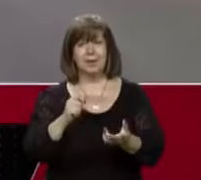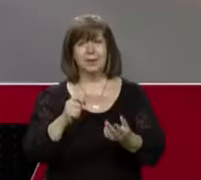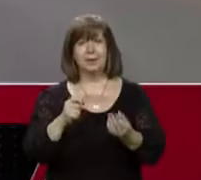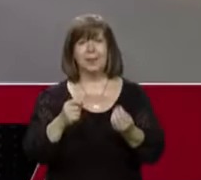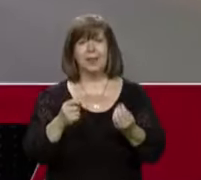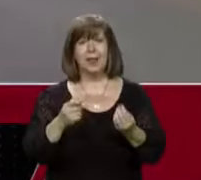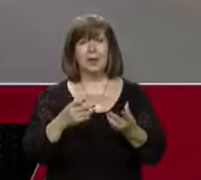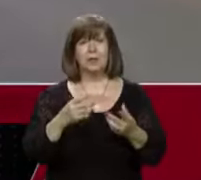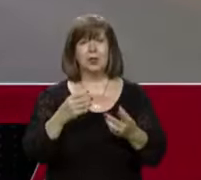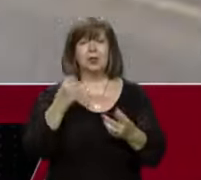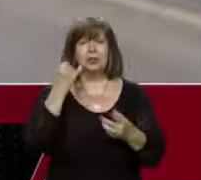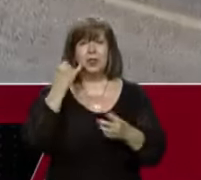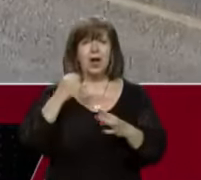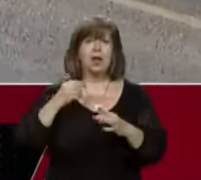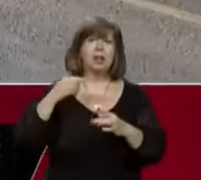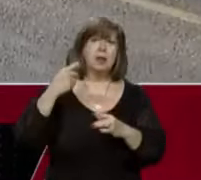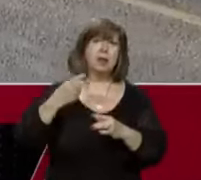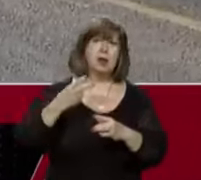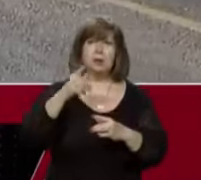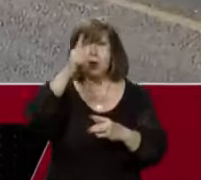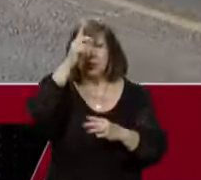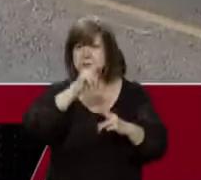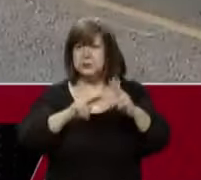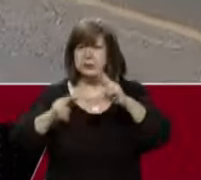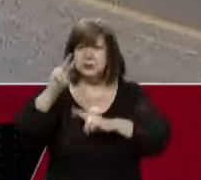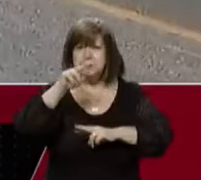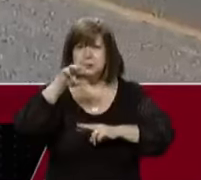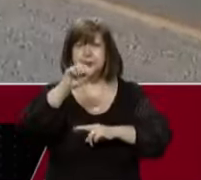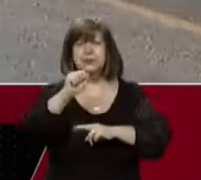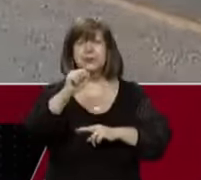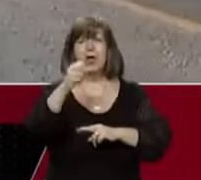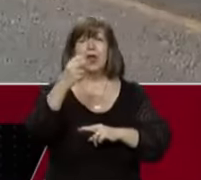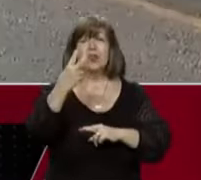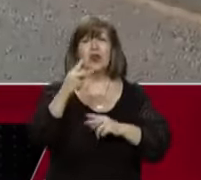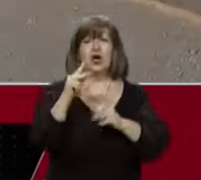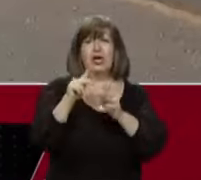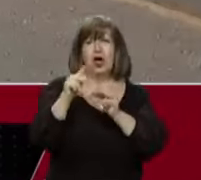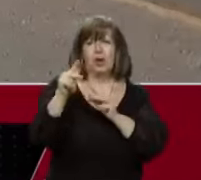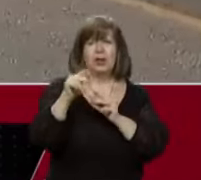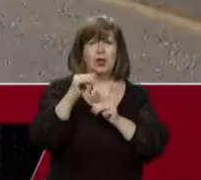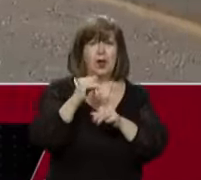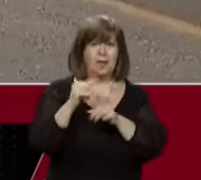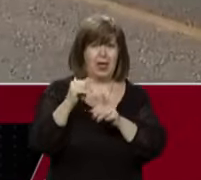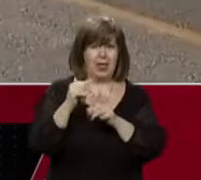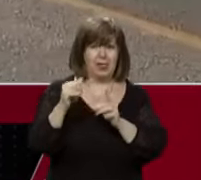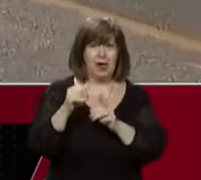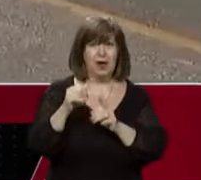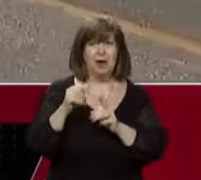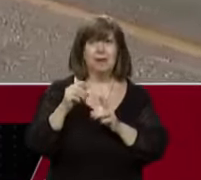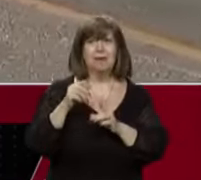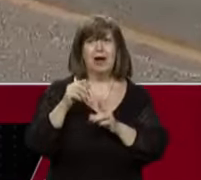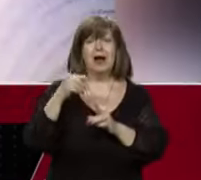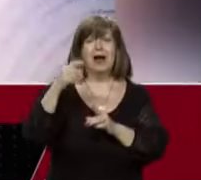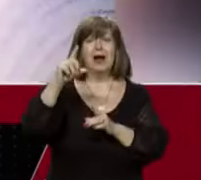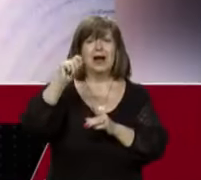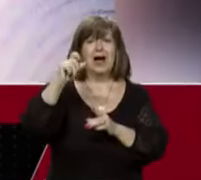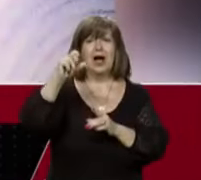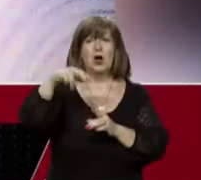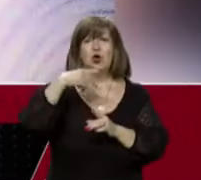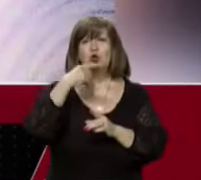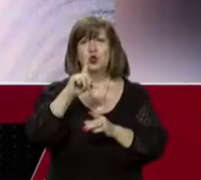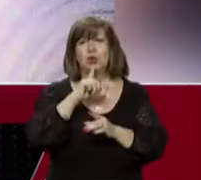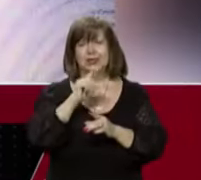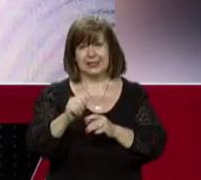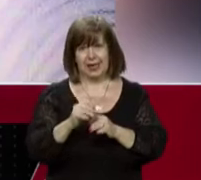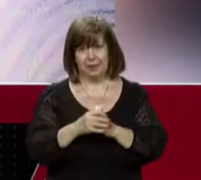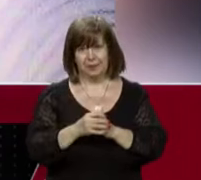encuentra casi 2,5 kilómetros hacia lo que es la cordillera, o sea, en dirección, en sentido hacia la consulta, a ver, en sentido, Leandro, contrario de lo